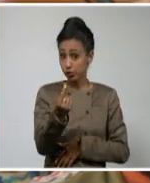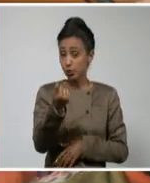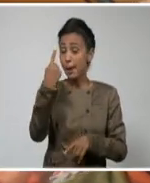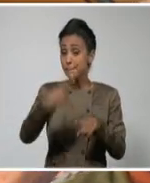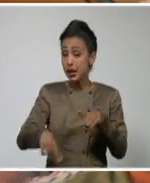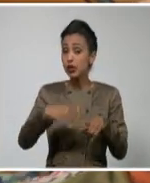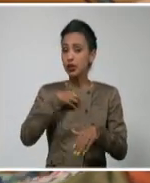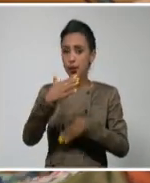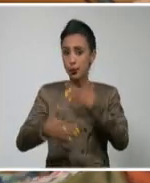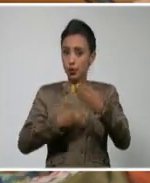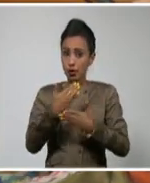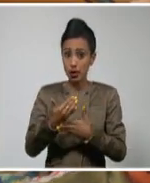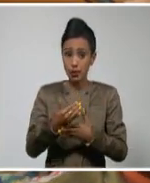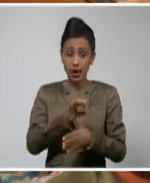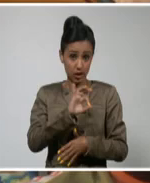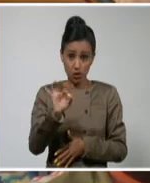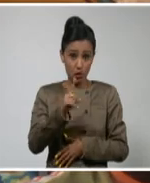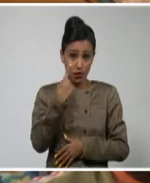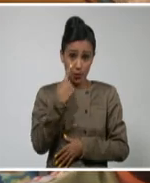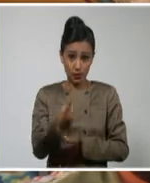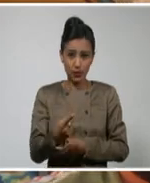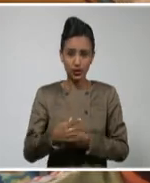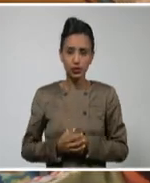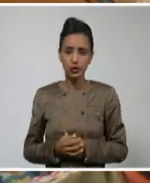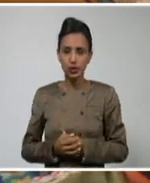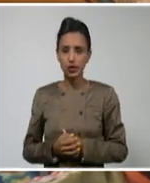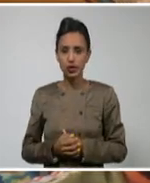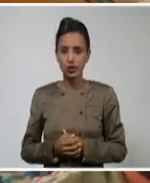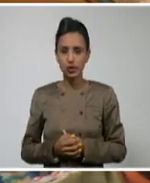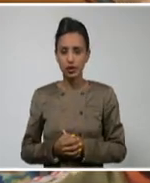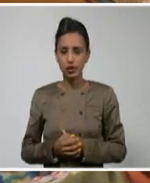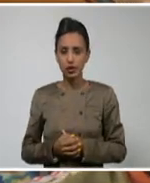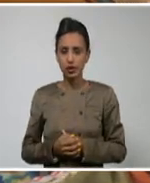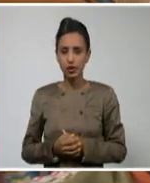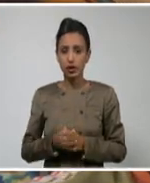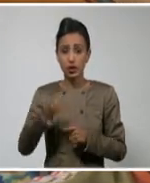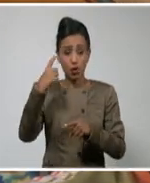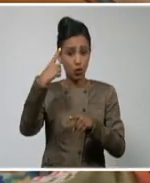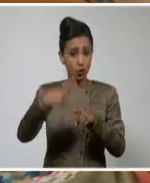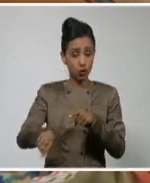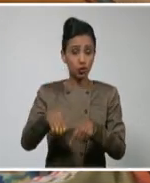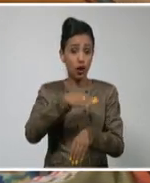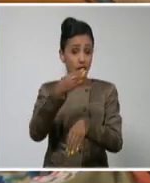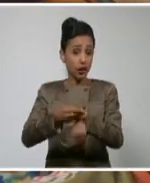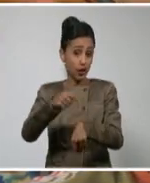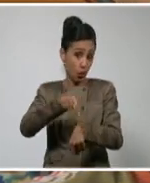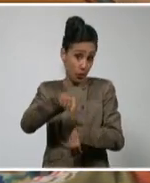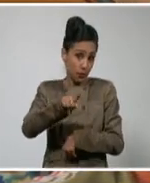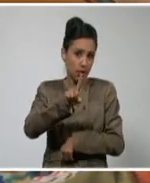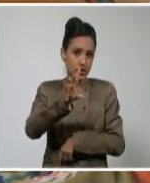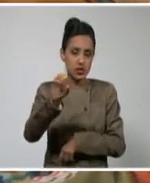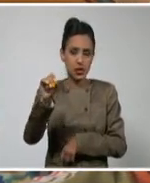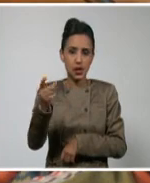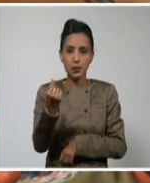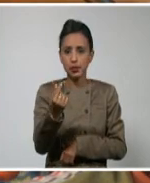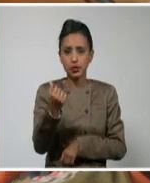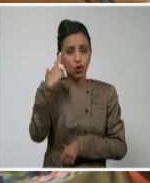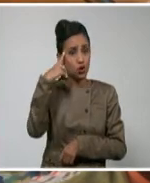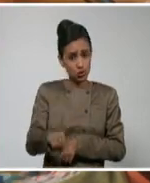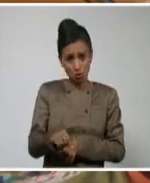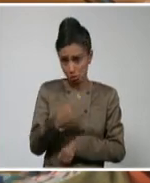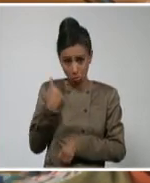que hasta ahora no habíamos mirado, para que también usted vea que es bueno, de un factor de potencia que hasta ahora era 100 pesos. Y nosotros no sabíamos de qué cosa